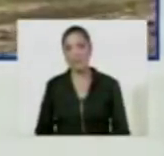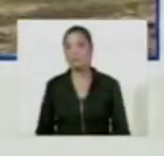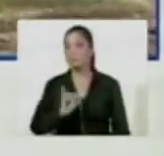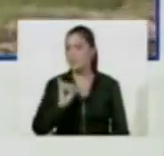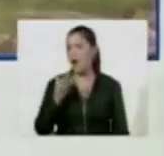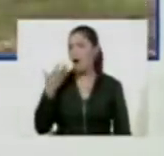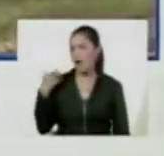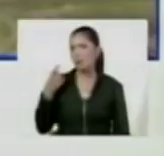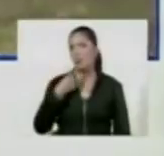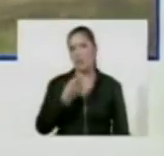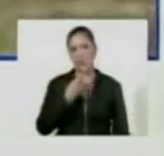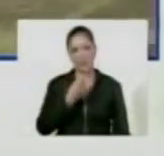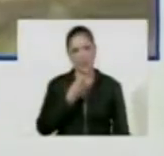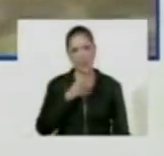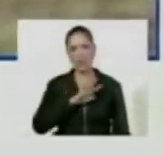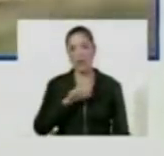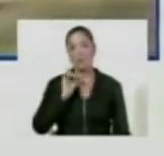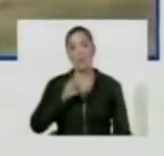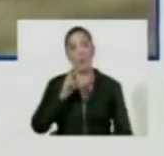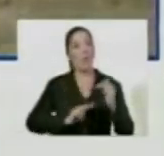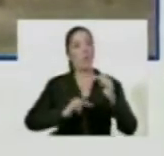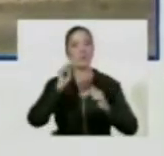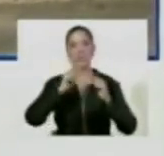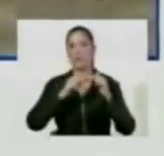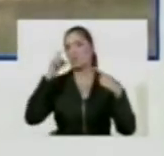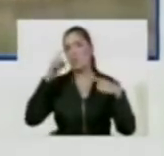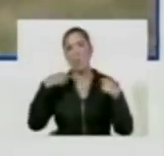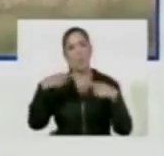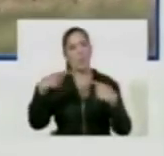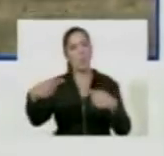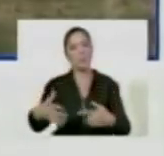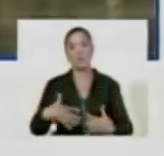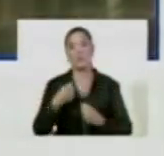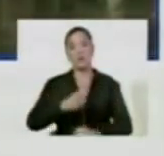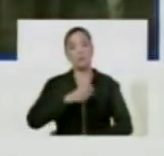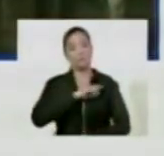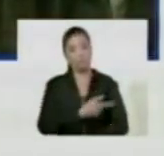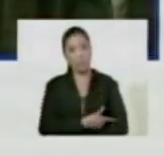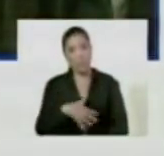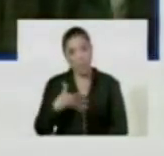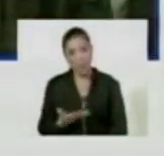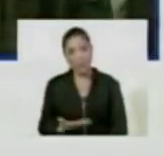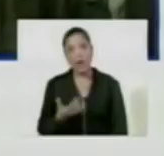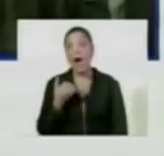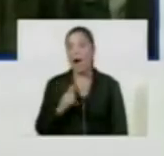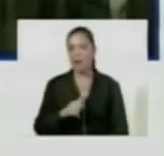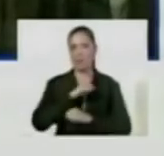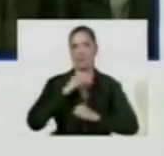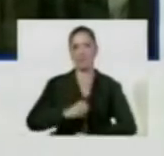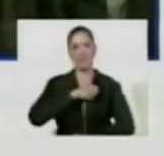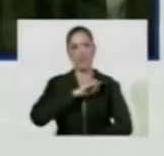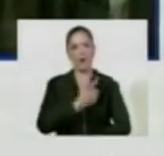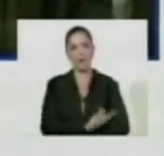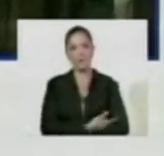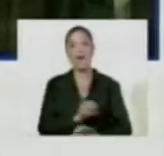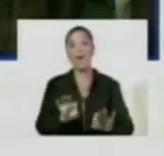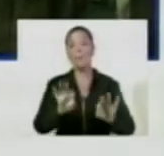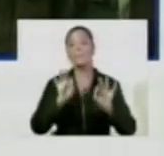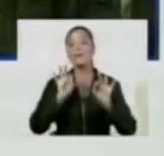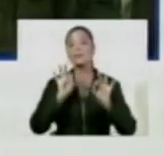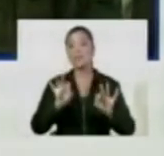diciendo, bueno, construyendo todos los días nuestra capacidad. Ahí están las fuerzas especiales,